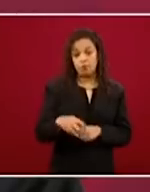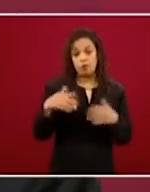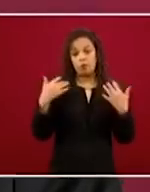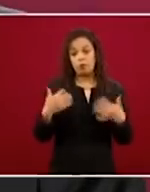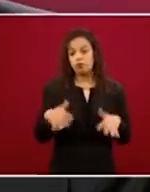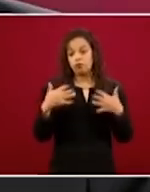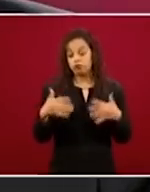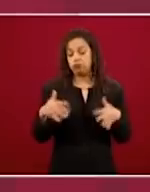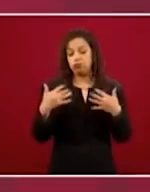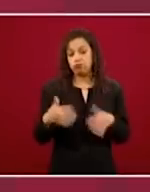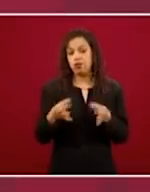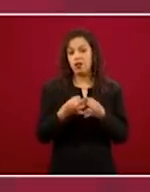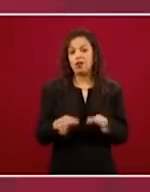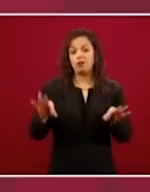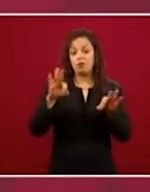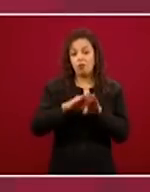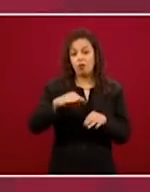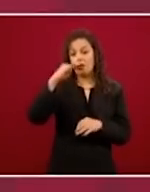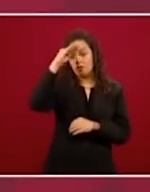pedagogía política